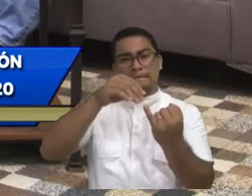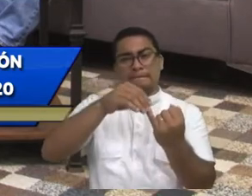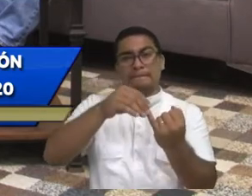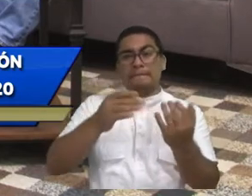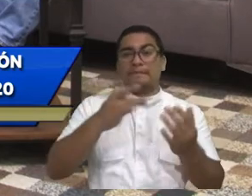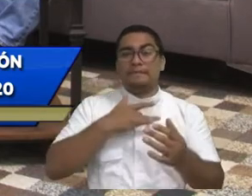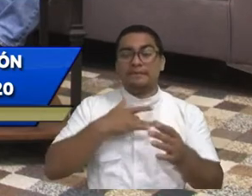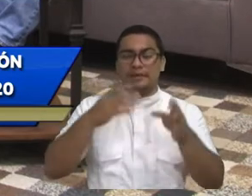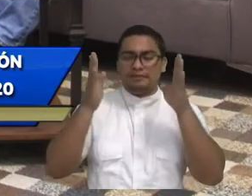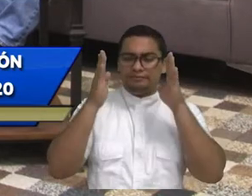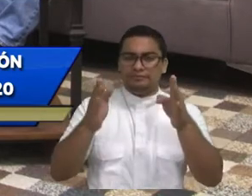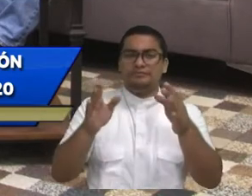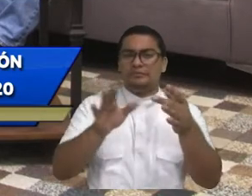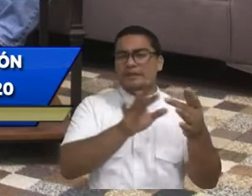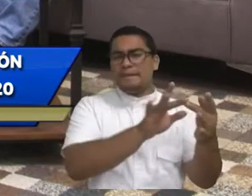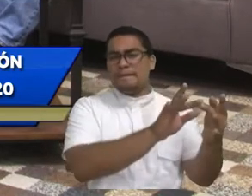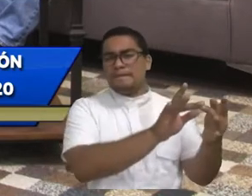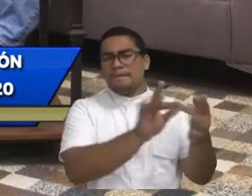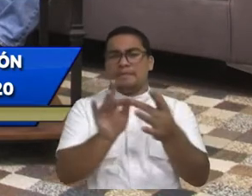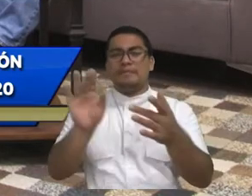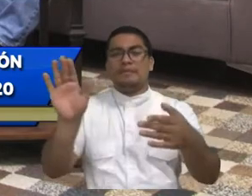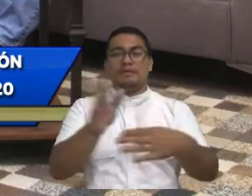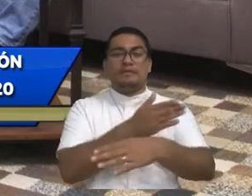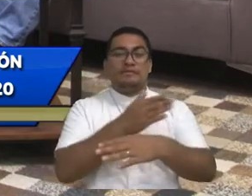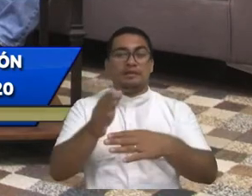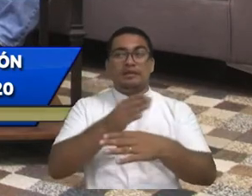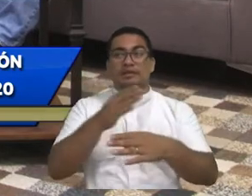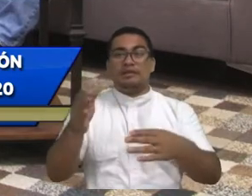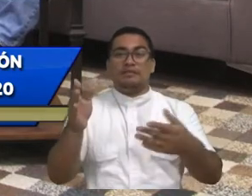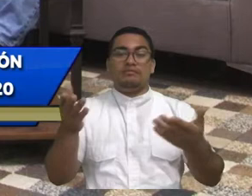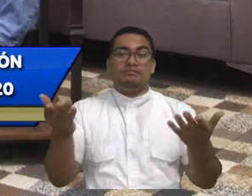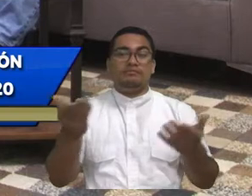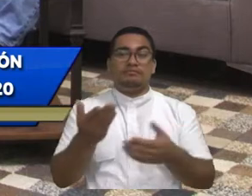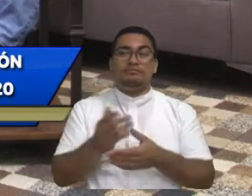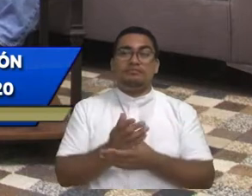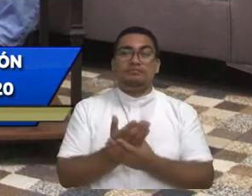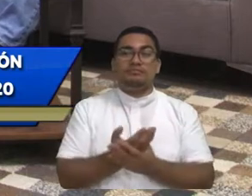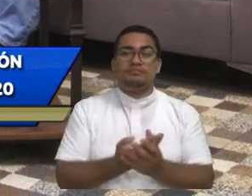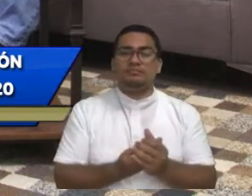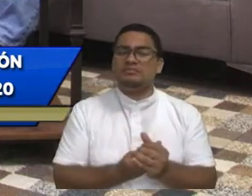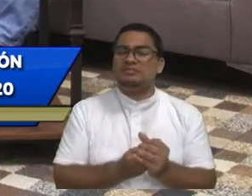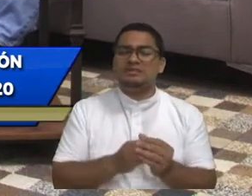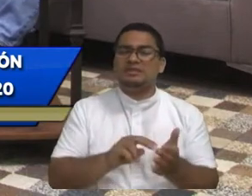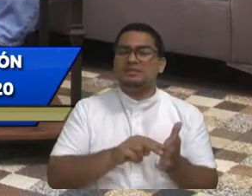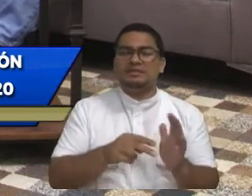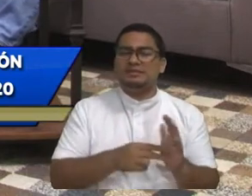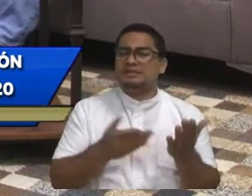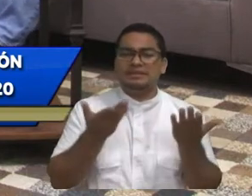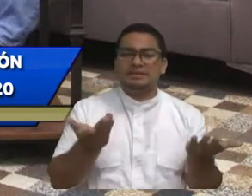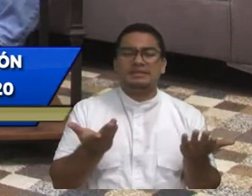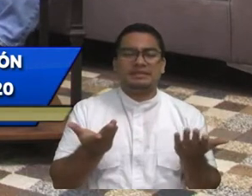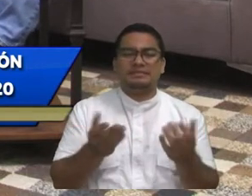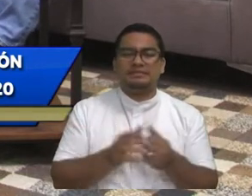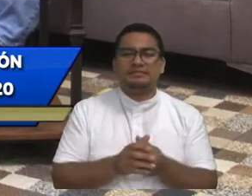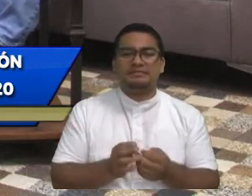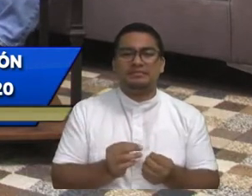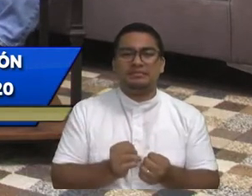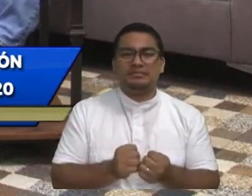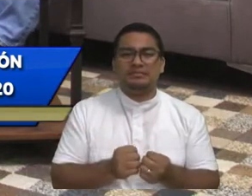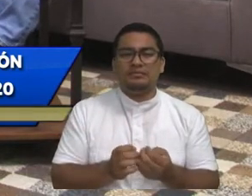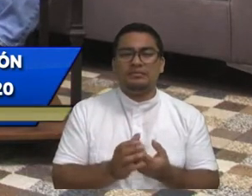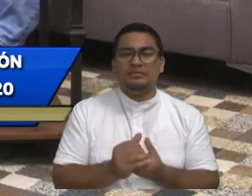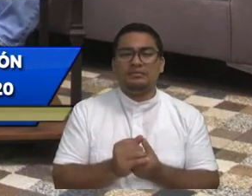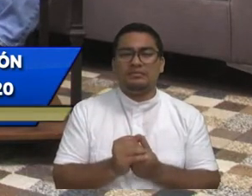presupuesto diferenciado porque es más es mayor los costos hace efecto conocer lo que significa la gratuidad sé que será